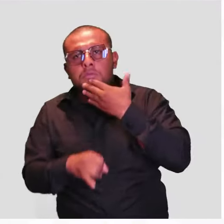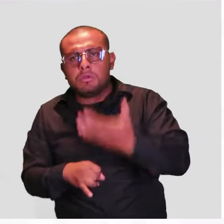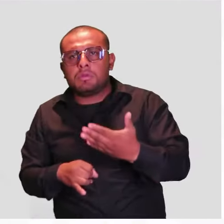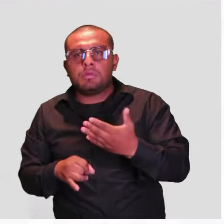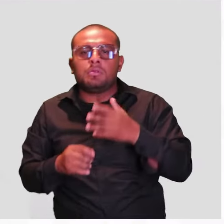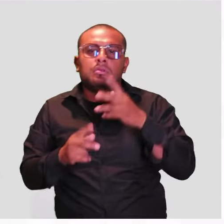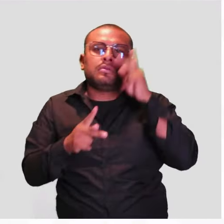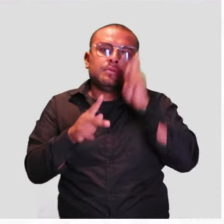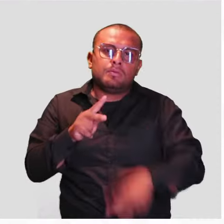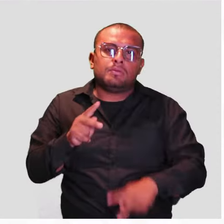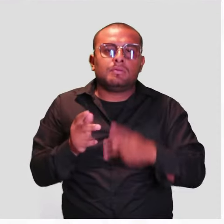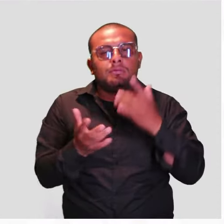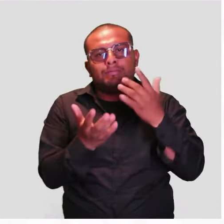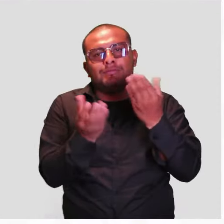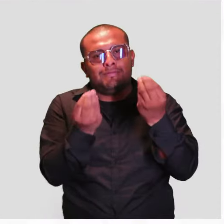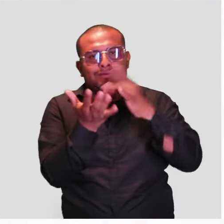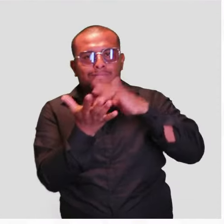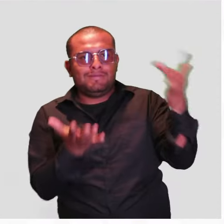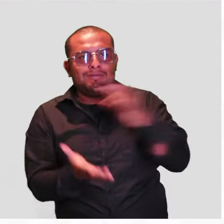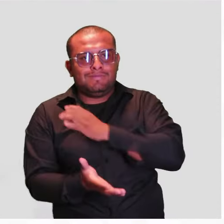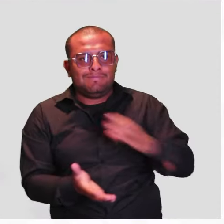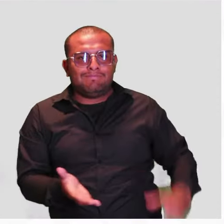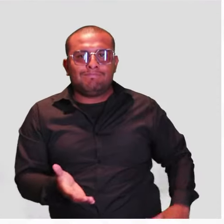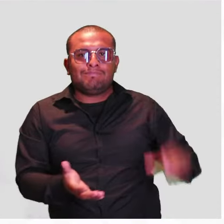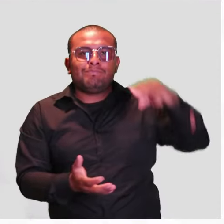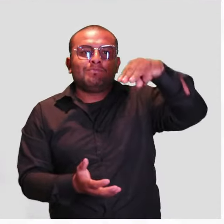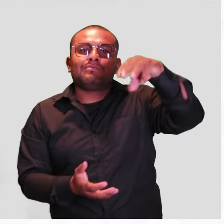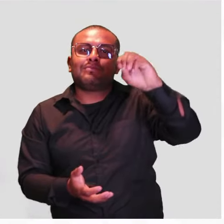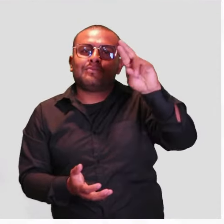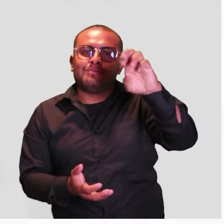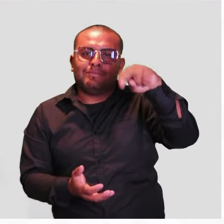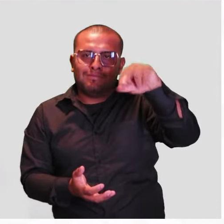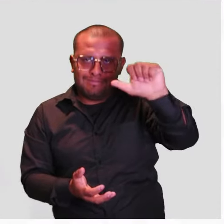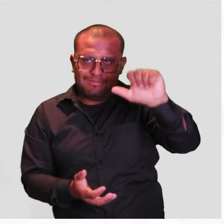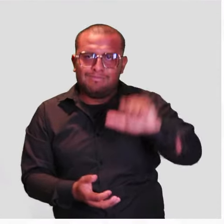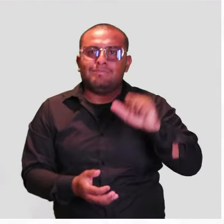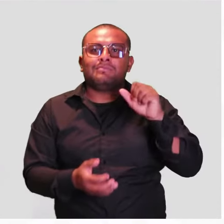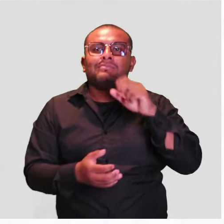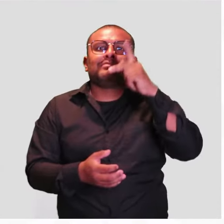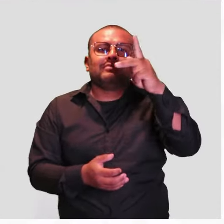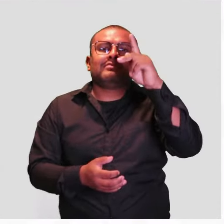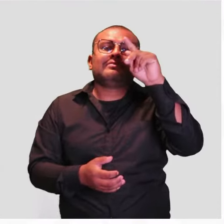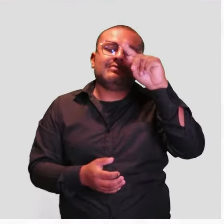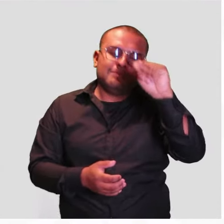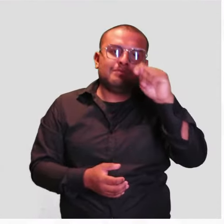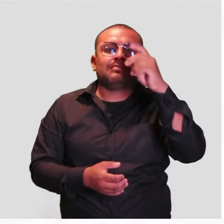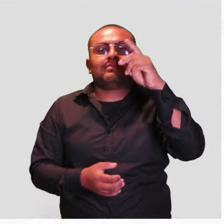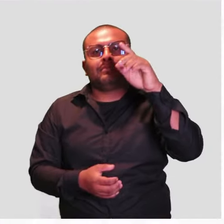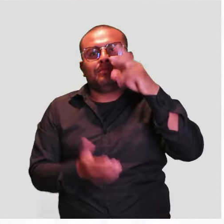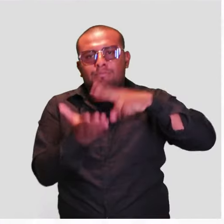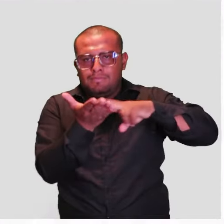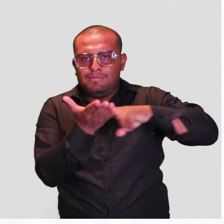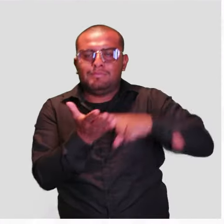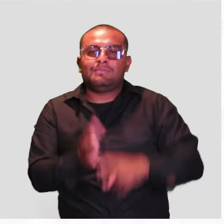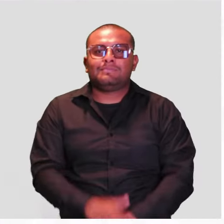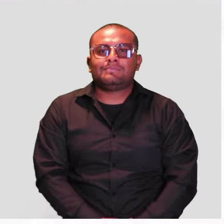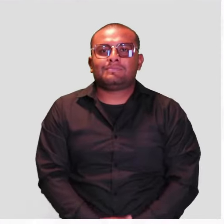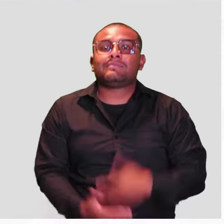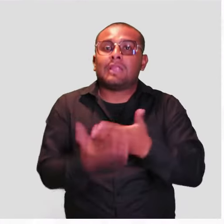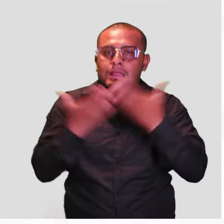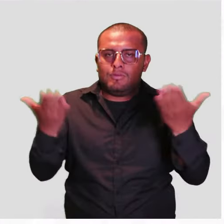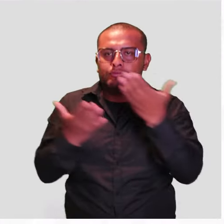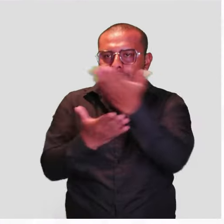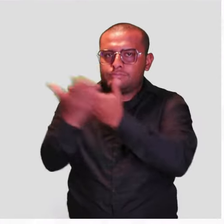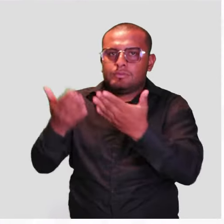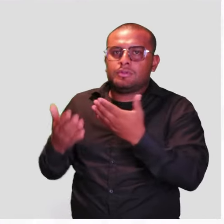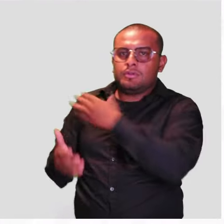Alvarado, candidato por los partidos Morena, PT y Partido Verde Ecologista de México. Y vamos a ceder el uso de la voz al